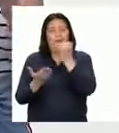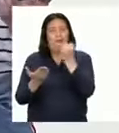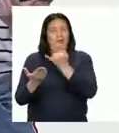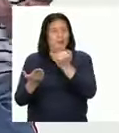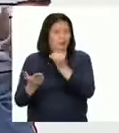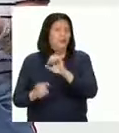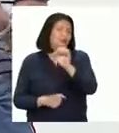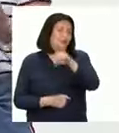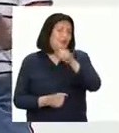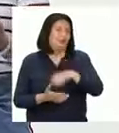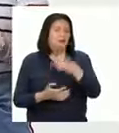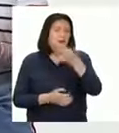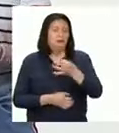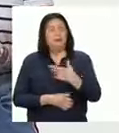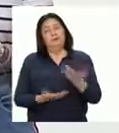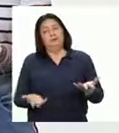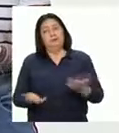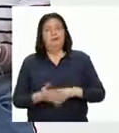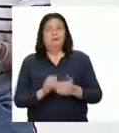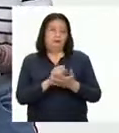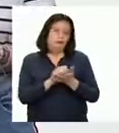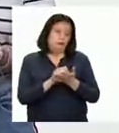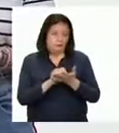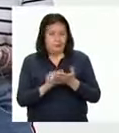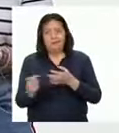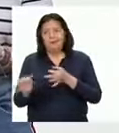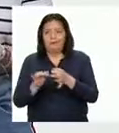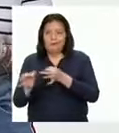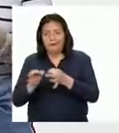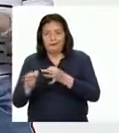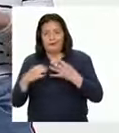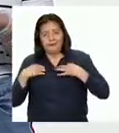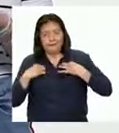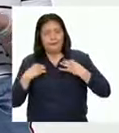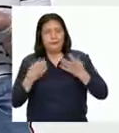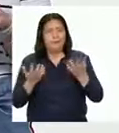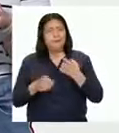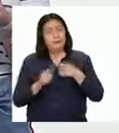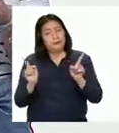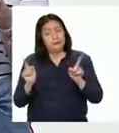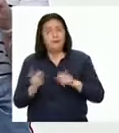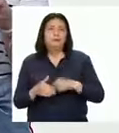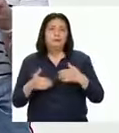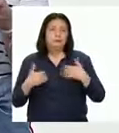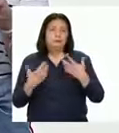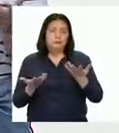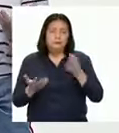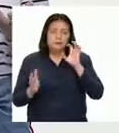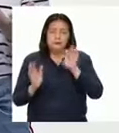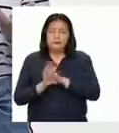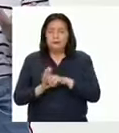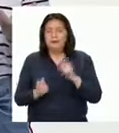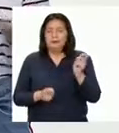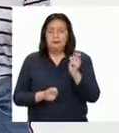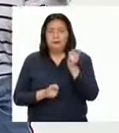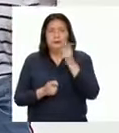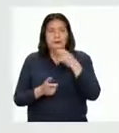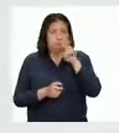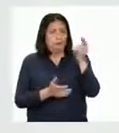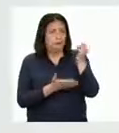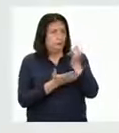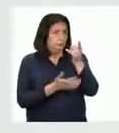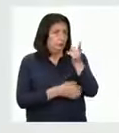dibujos. Es cierto, no me imagino anotando toda la descripción de cada vestimenta, pero, por ejemplo, la vestimenta del festejo la dibujaría